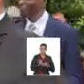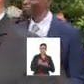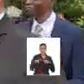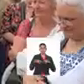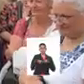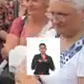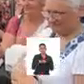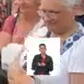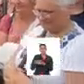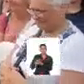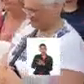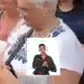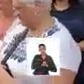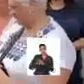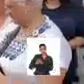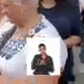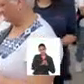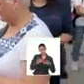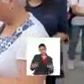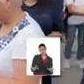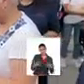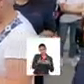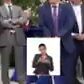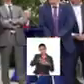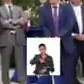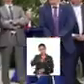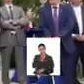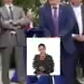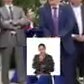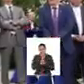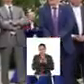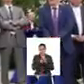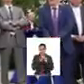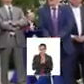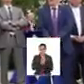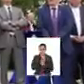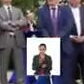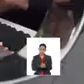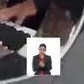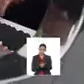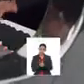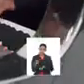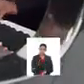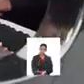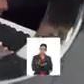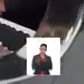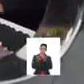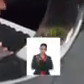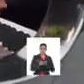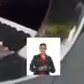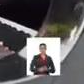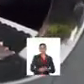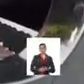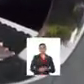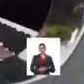de Cuba, de su pueblo, de su cultura, de su deporte y de su revolución.